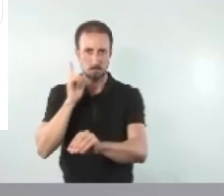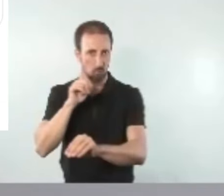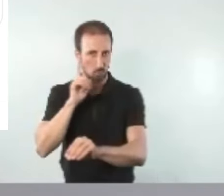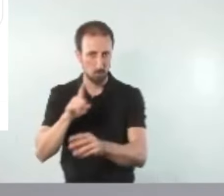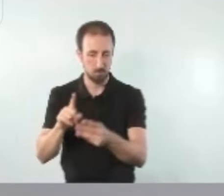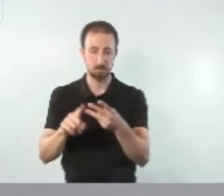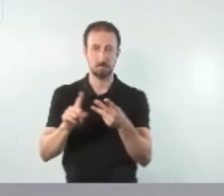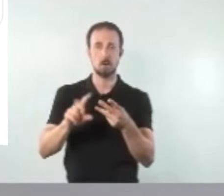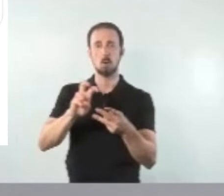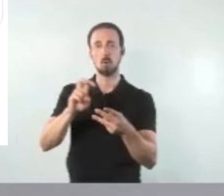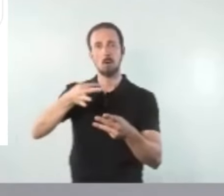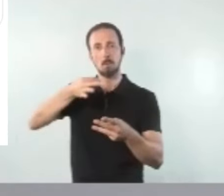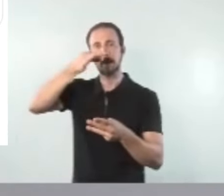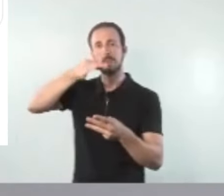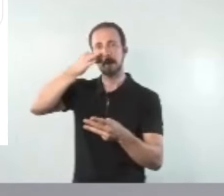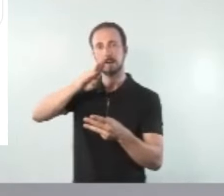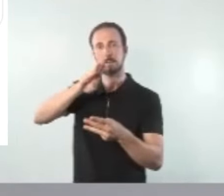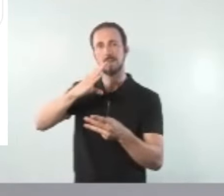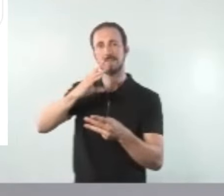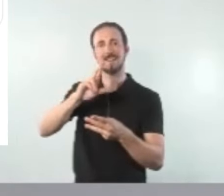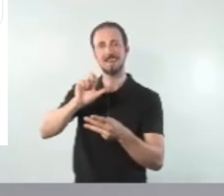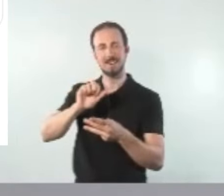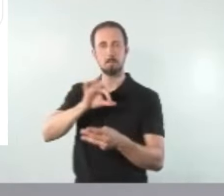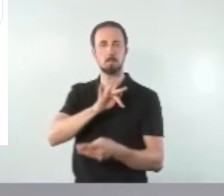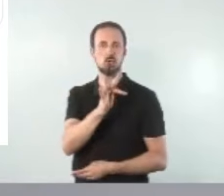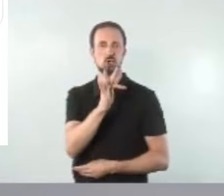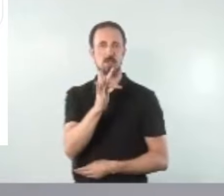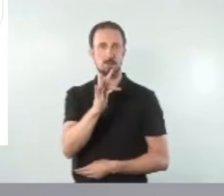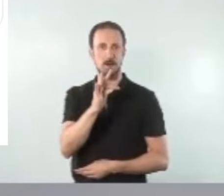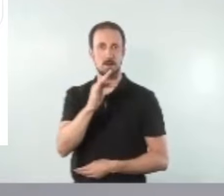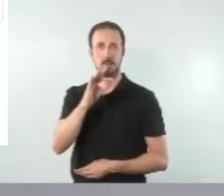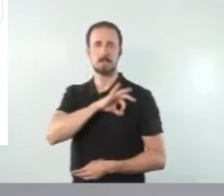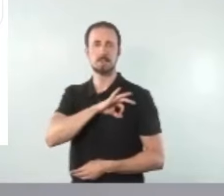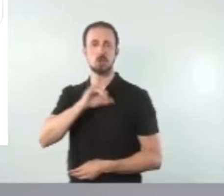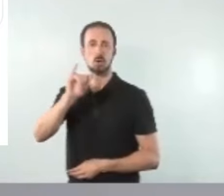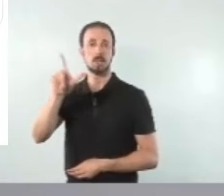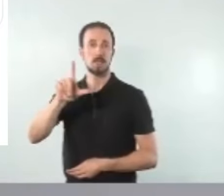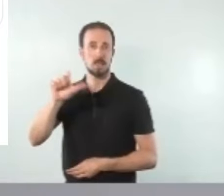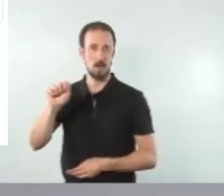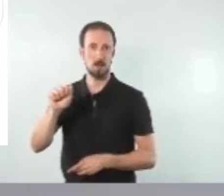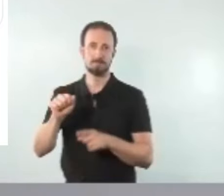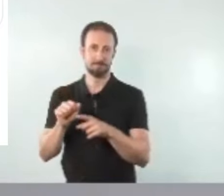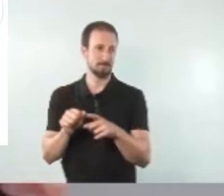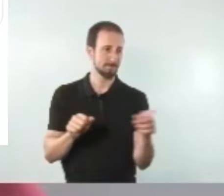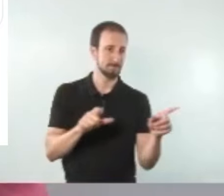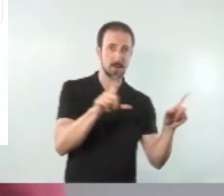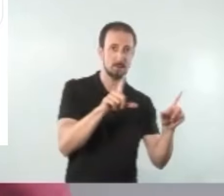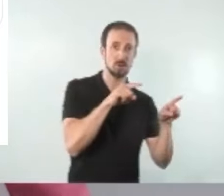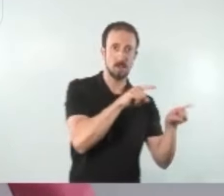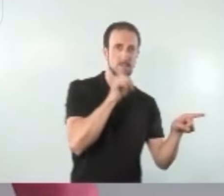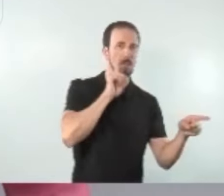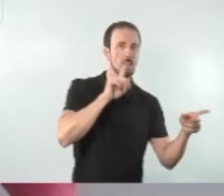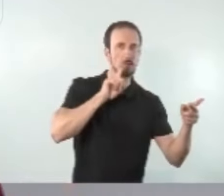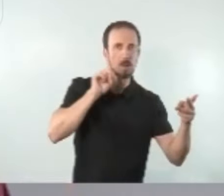positiva del señor Illa. ¿Se acuerda de aquello? EDA Televisión es ese canal en el que lo mismo te